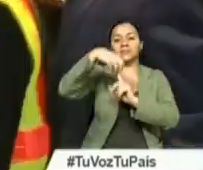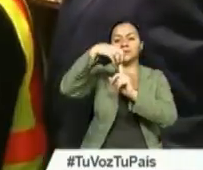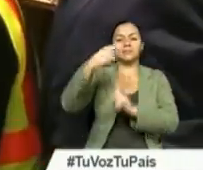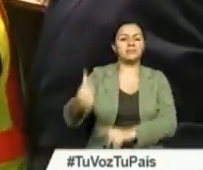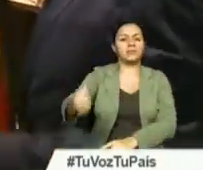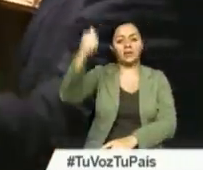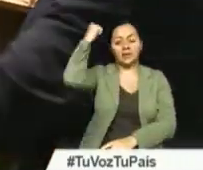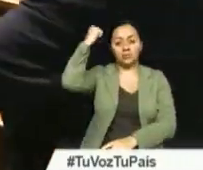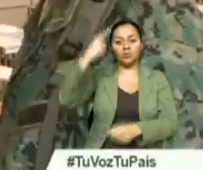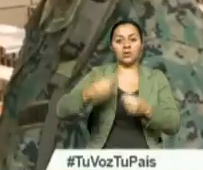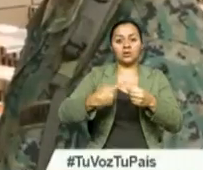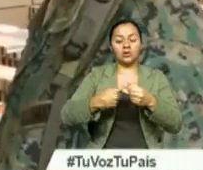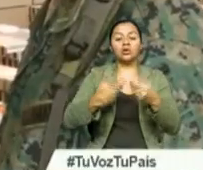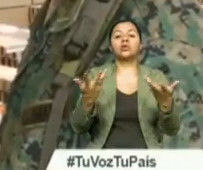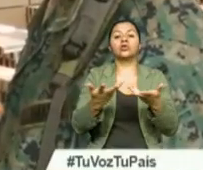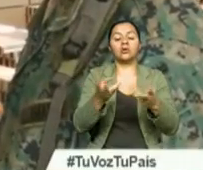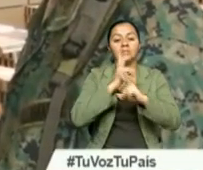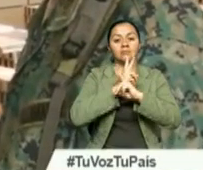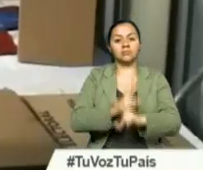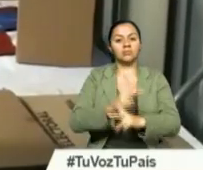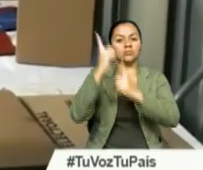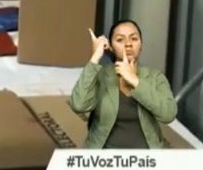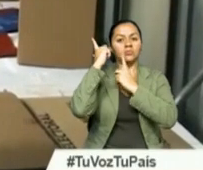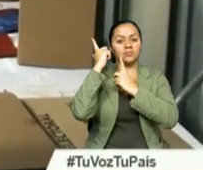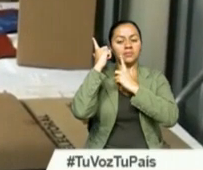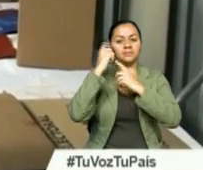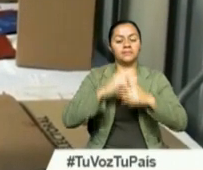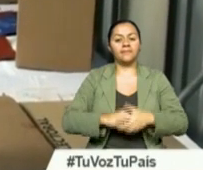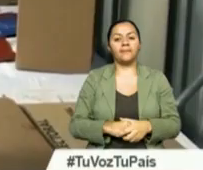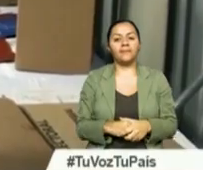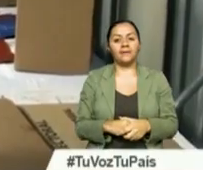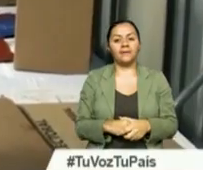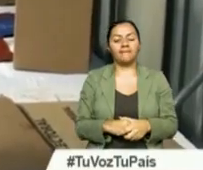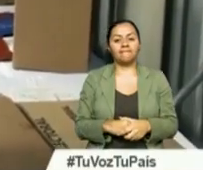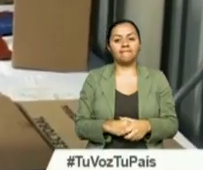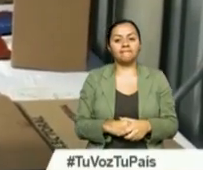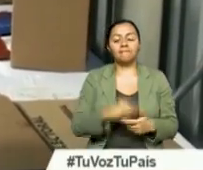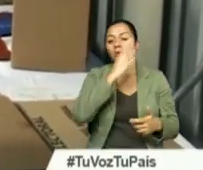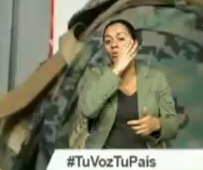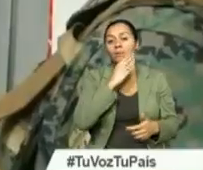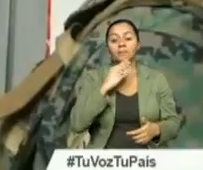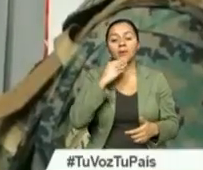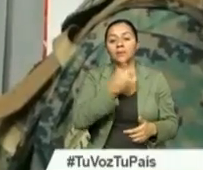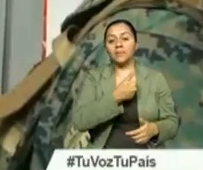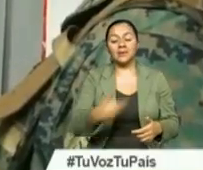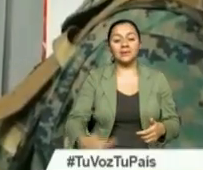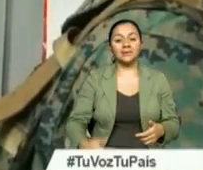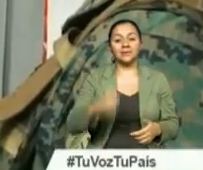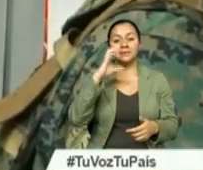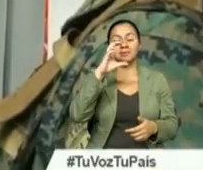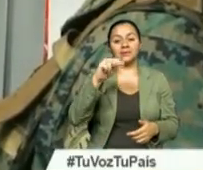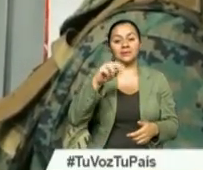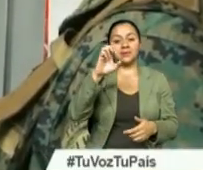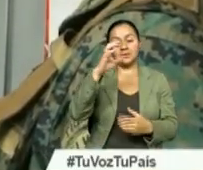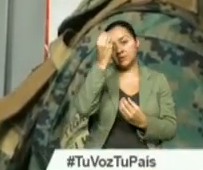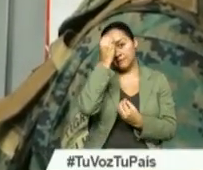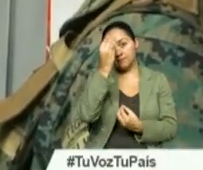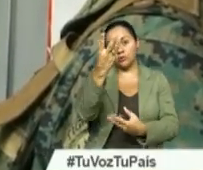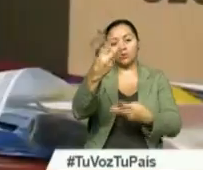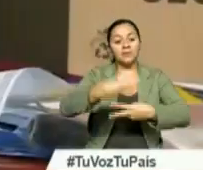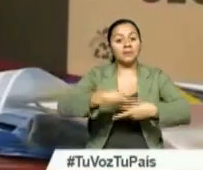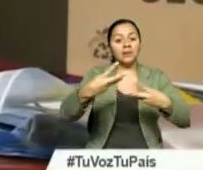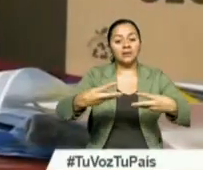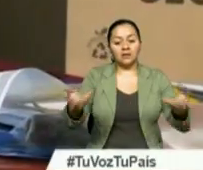Convenciones Mitad del Mundo está resguardado por miembros de las Fuerzas Armadas. Juan Pablo Pozo, presidente del CNE, informó los materiales